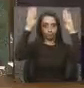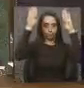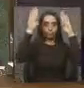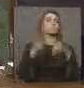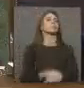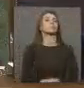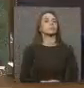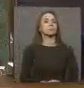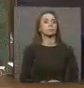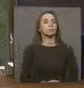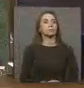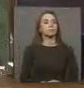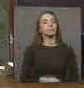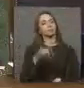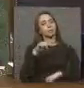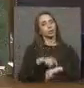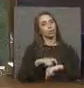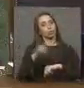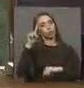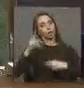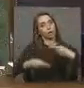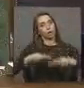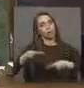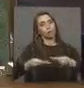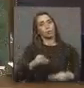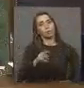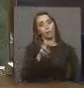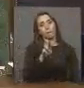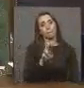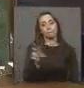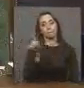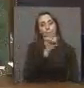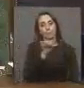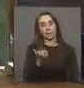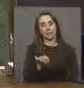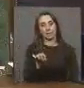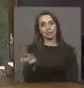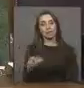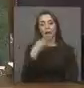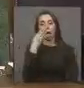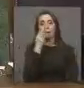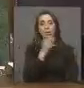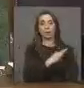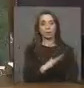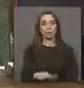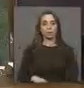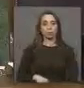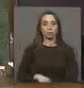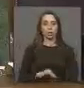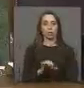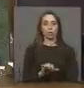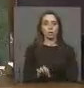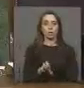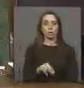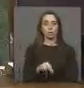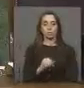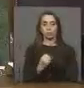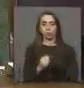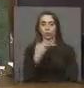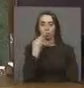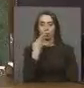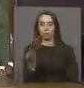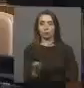continuando con la hora incidente del partido socialista le damos la palabra al diputado don fidel espinoza diputado